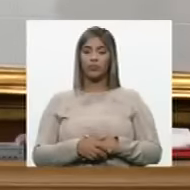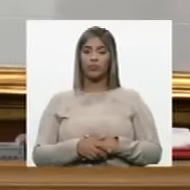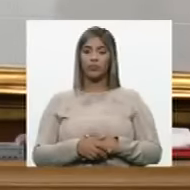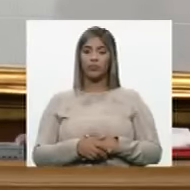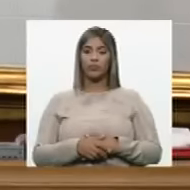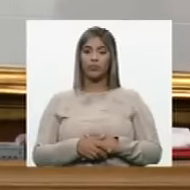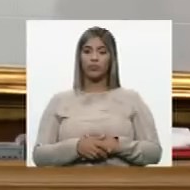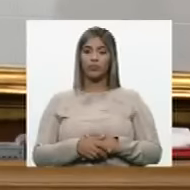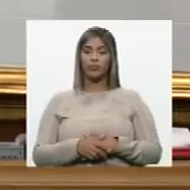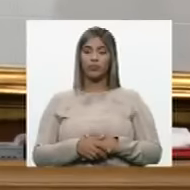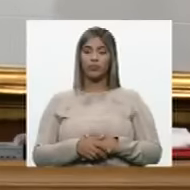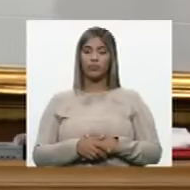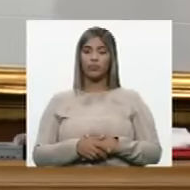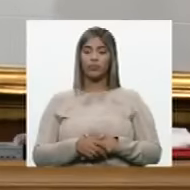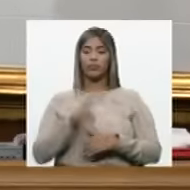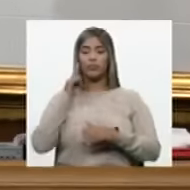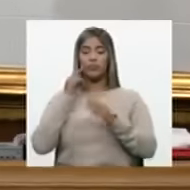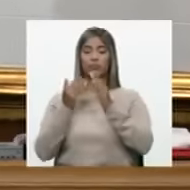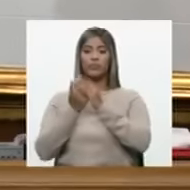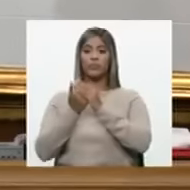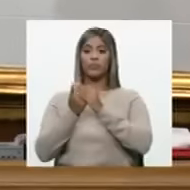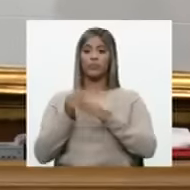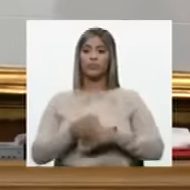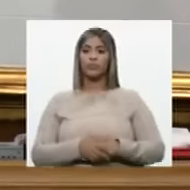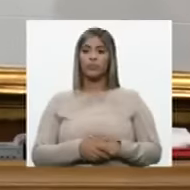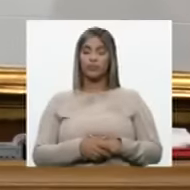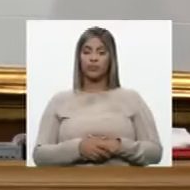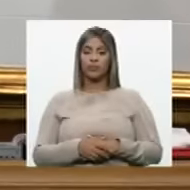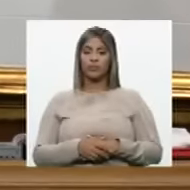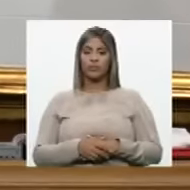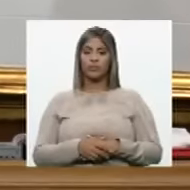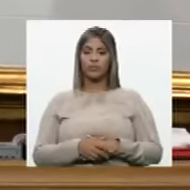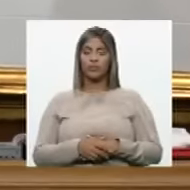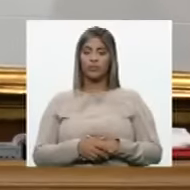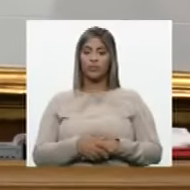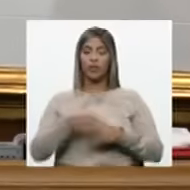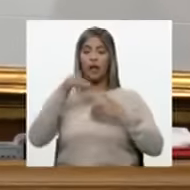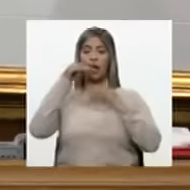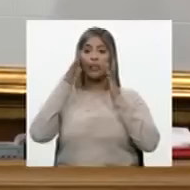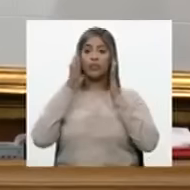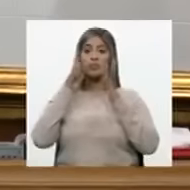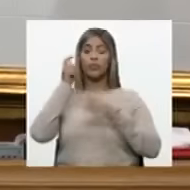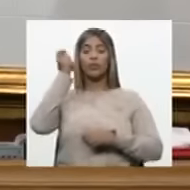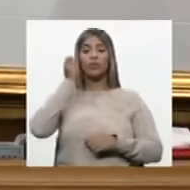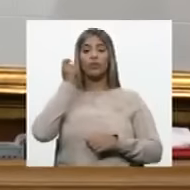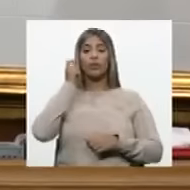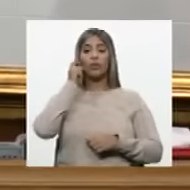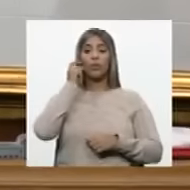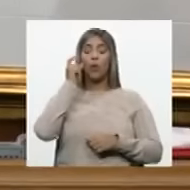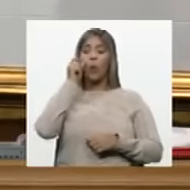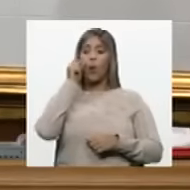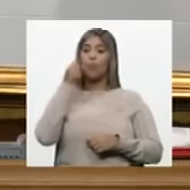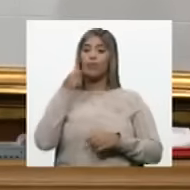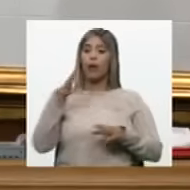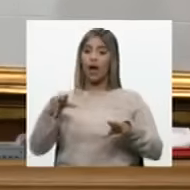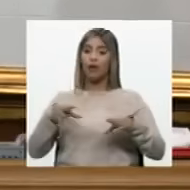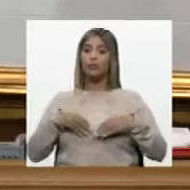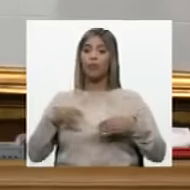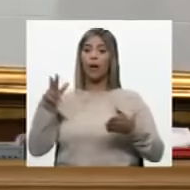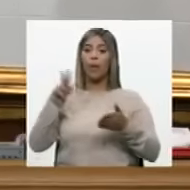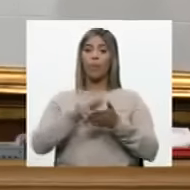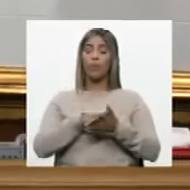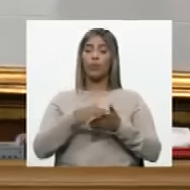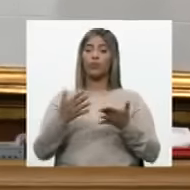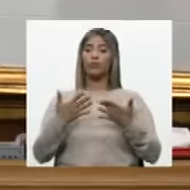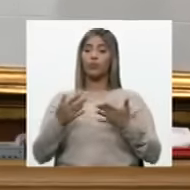Vamos a someter a consideración la urgencia reglamentaria. Atención, las honorables diputadas y los honorables diputados que estén a favor de aprobar la